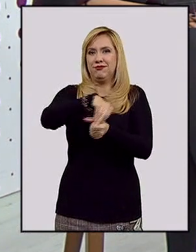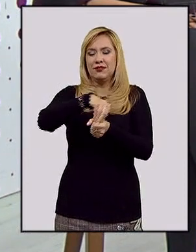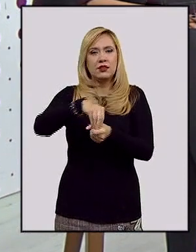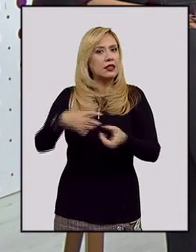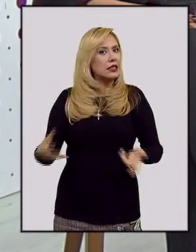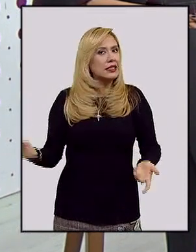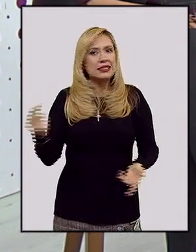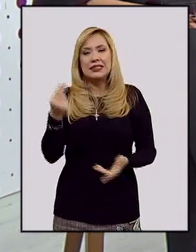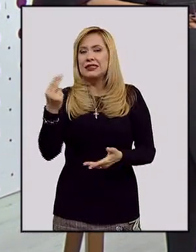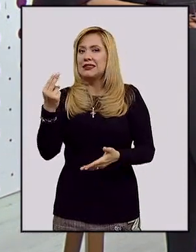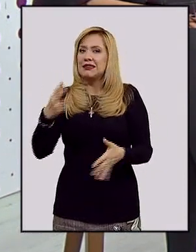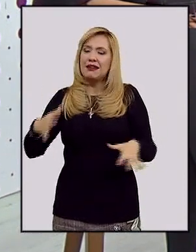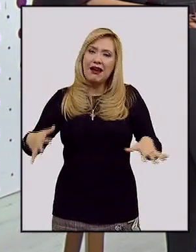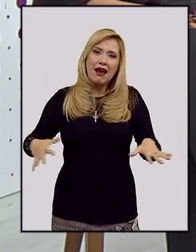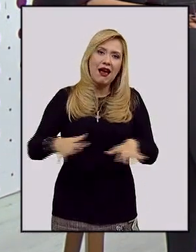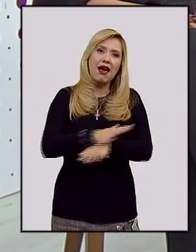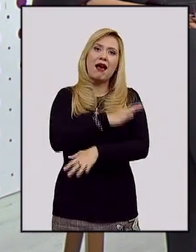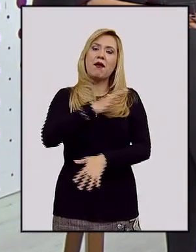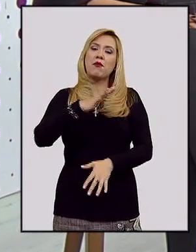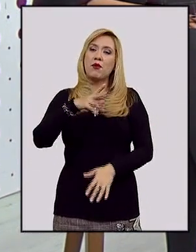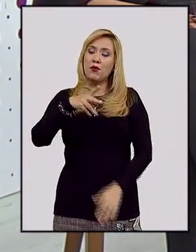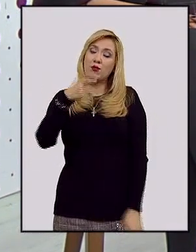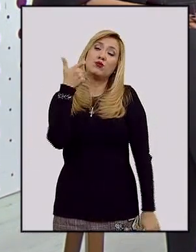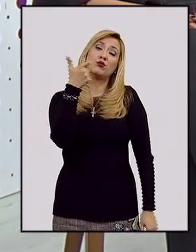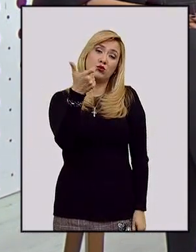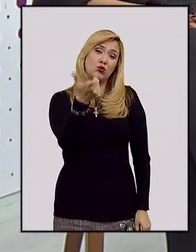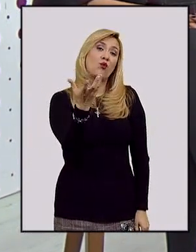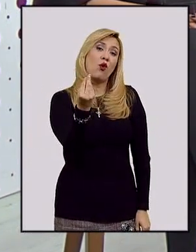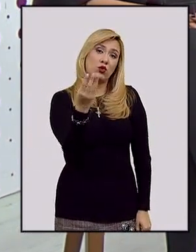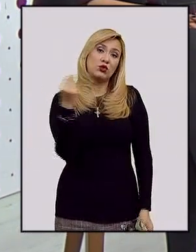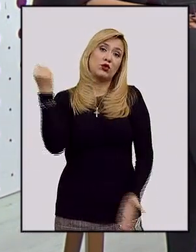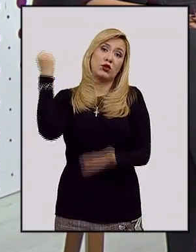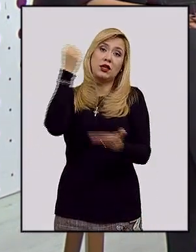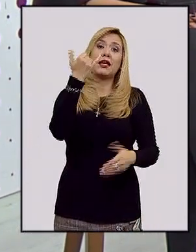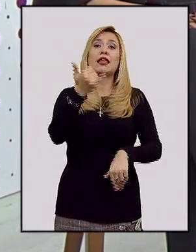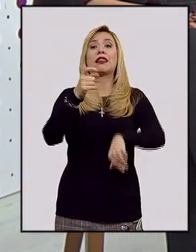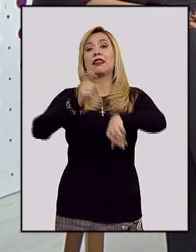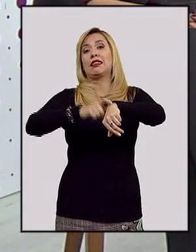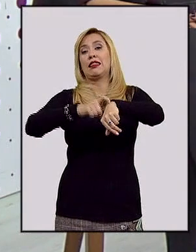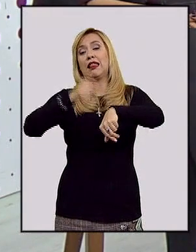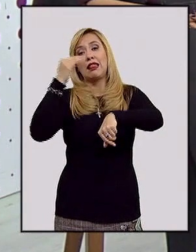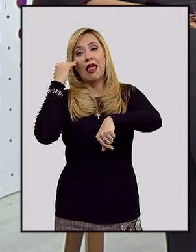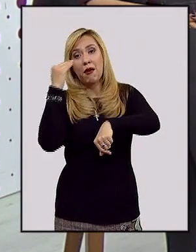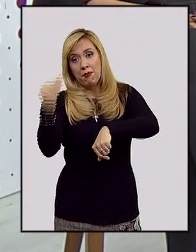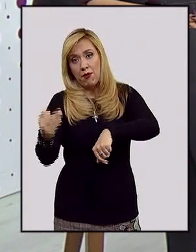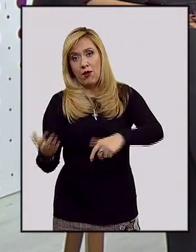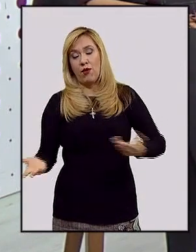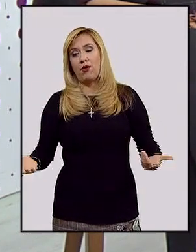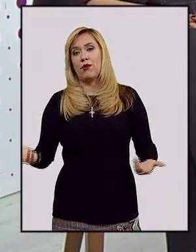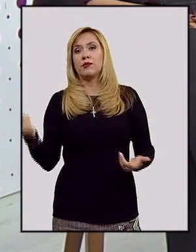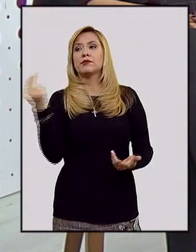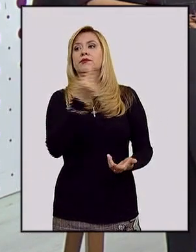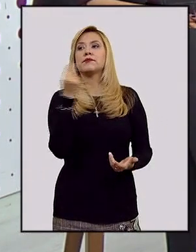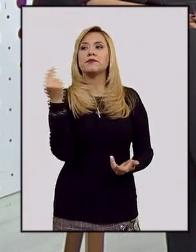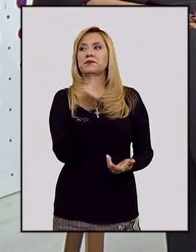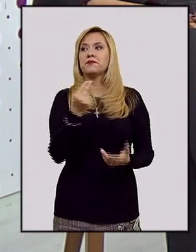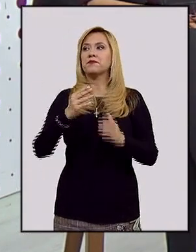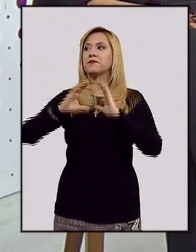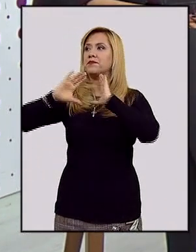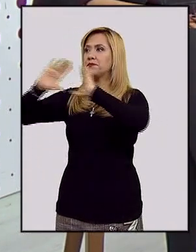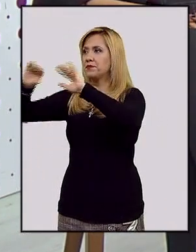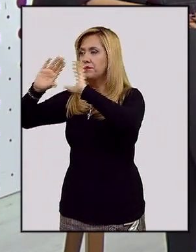y que eso implica mucho dinero, pero además también tiempo. Claro. ¿No? Porque requieres formar a